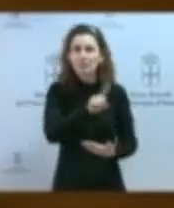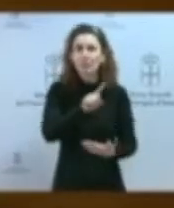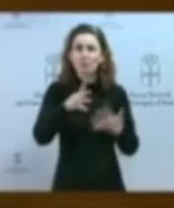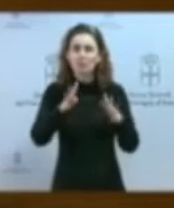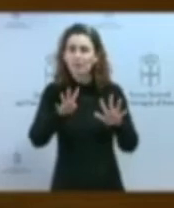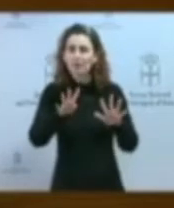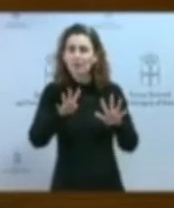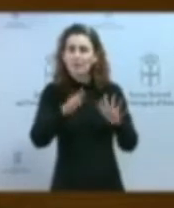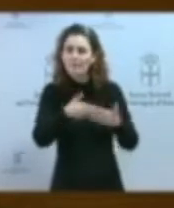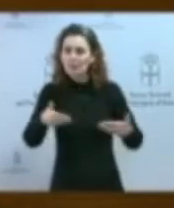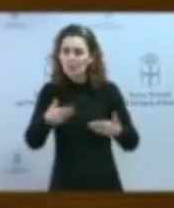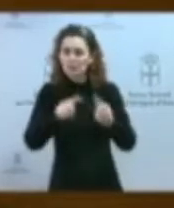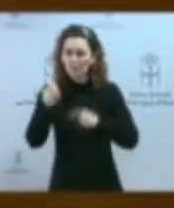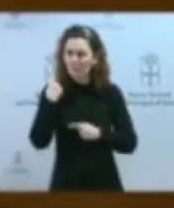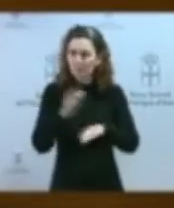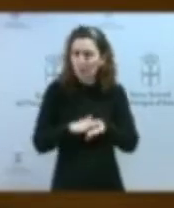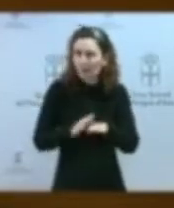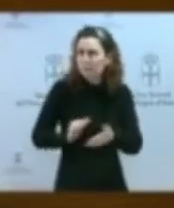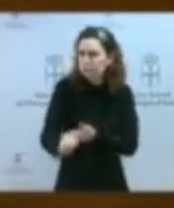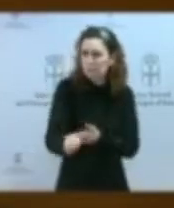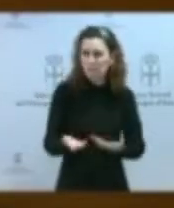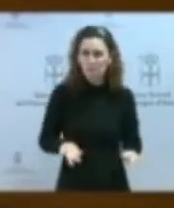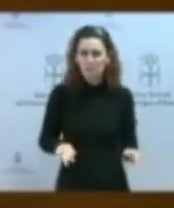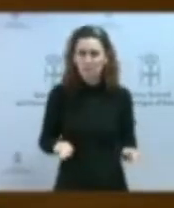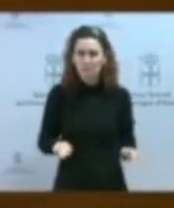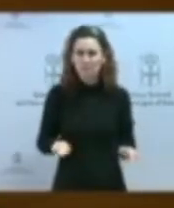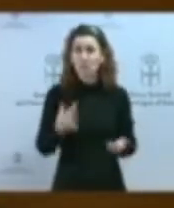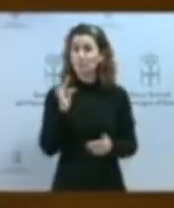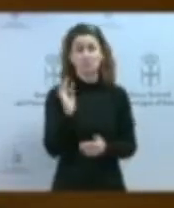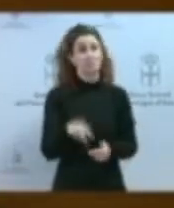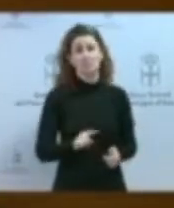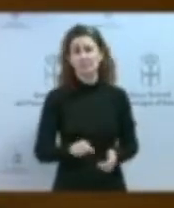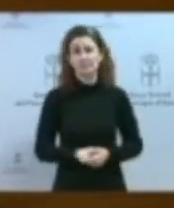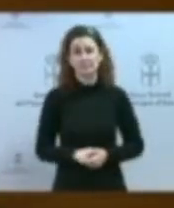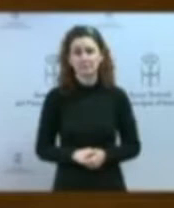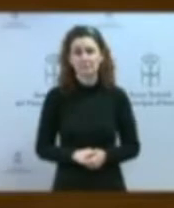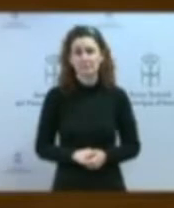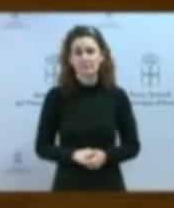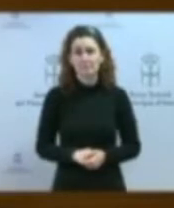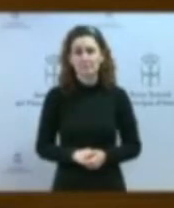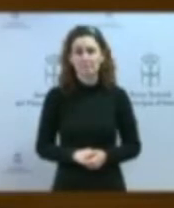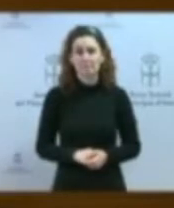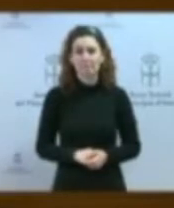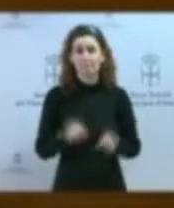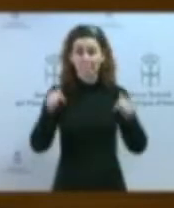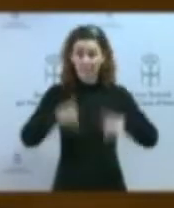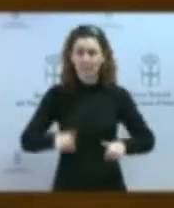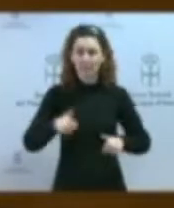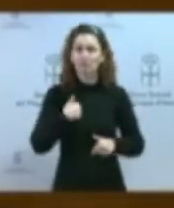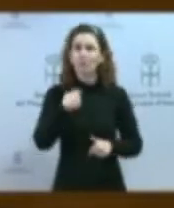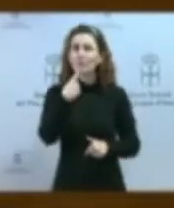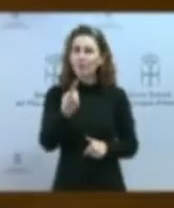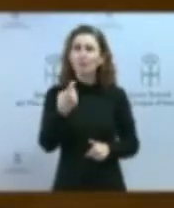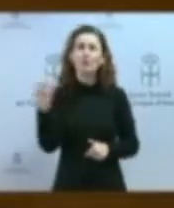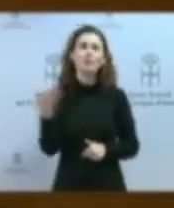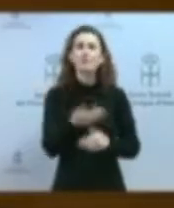No de por sí es positivo, pero también, y aquí yo creo que hay que reconocer una parte de verdad, hay una